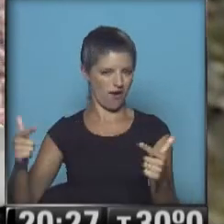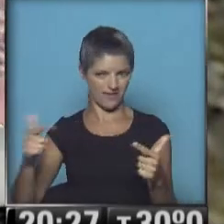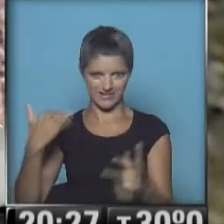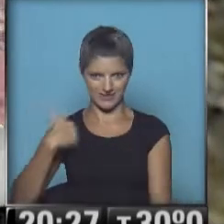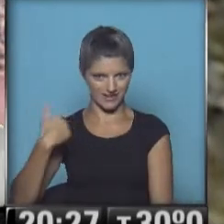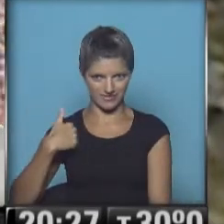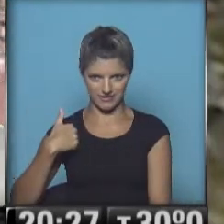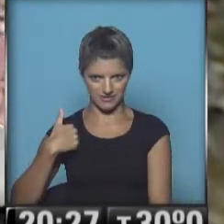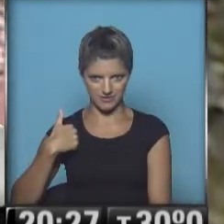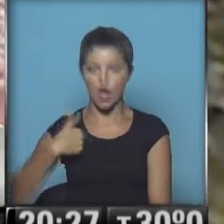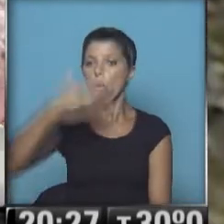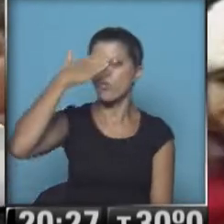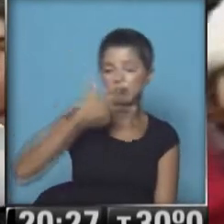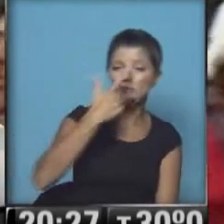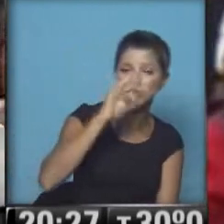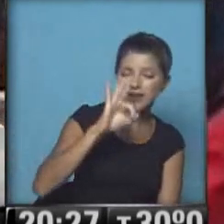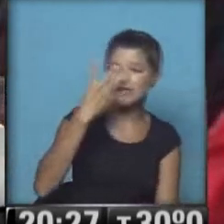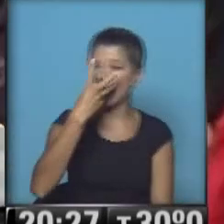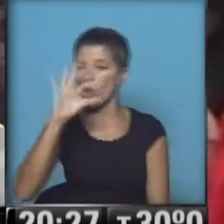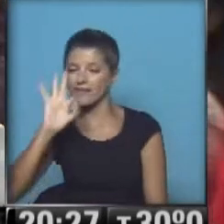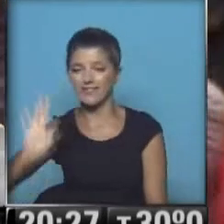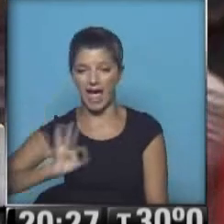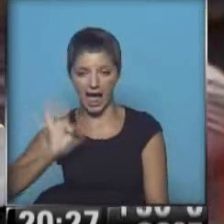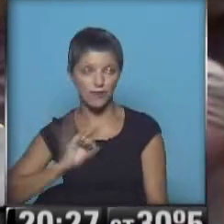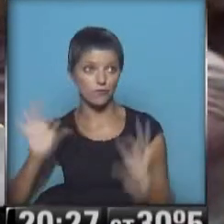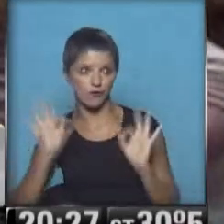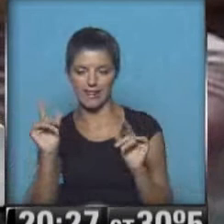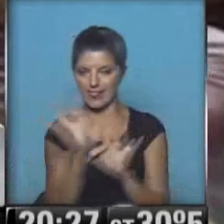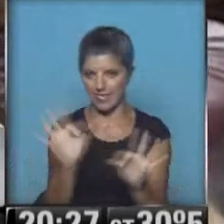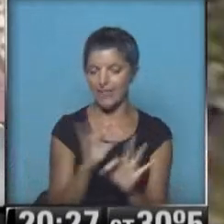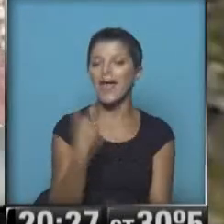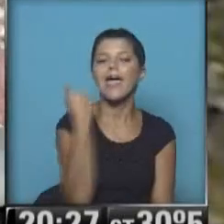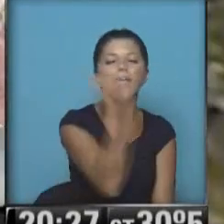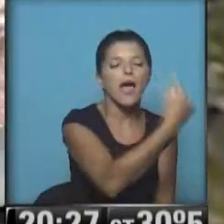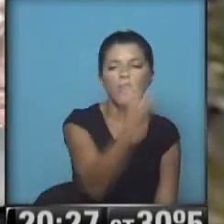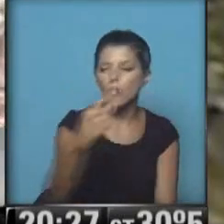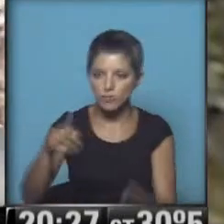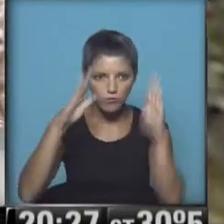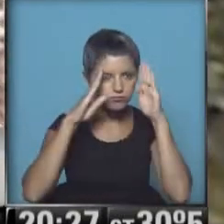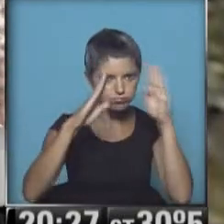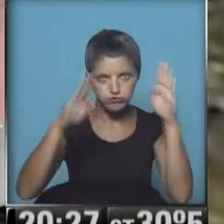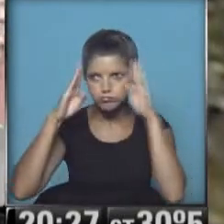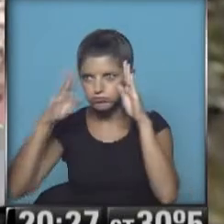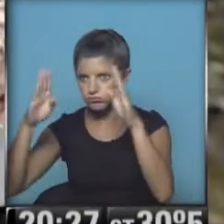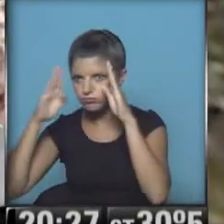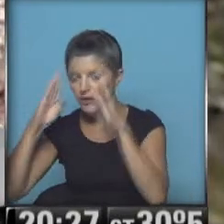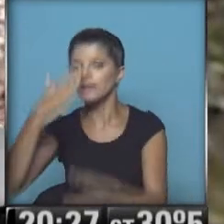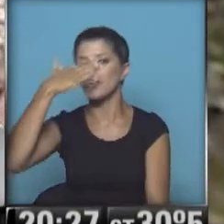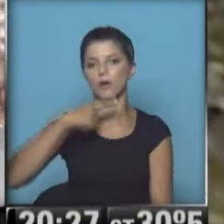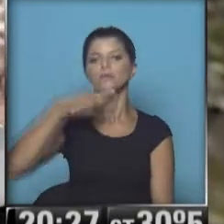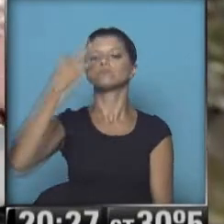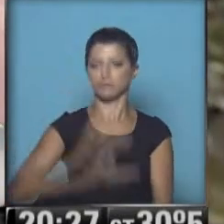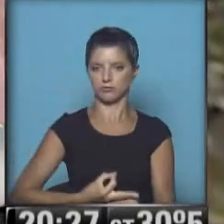República Argentina en los últimos 30 o 40 años. Que cada uno mire con detenimiento y después